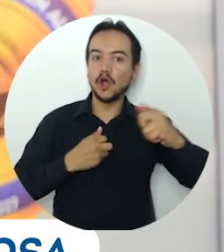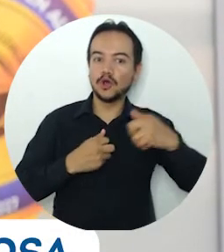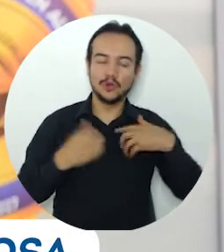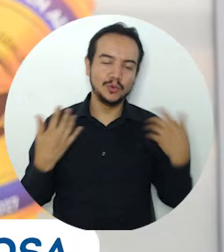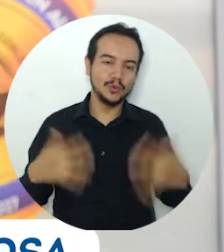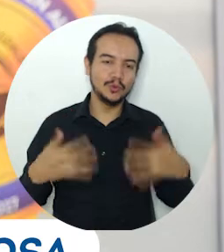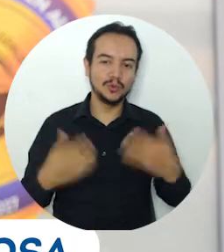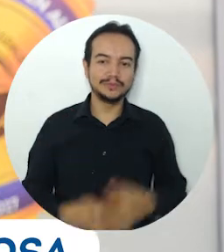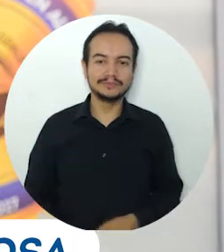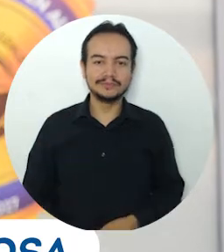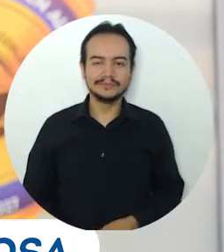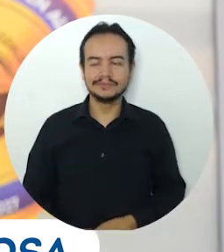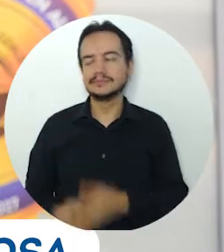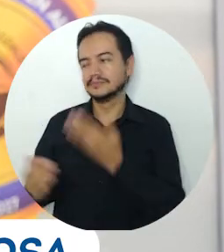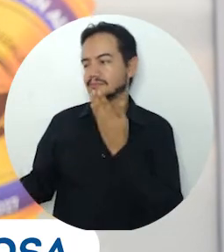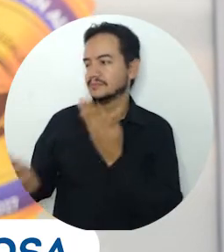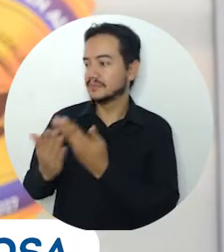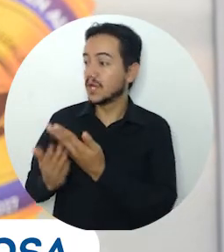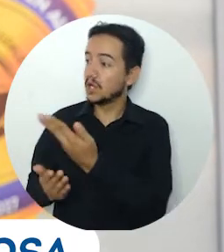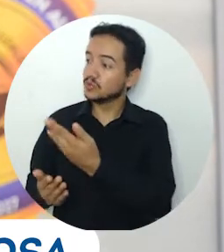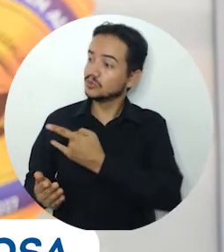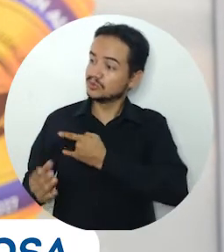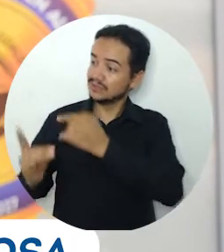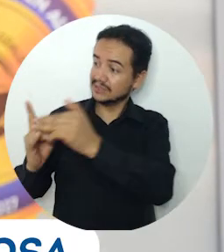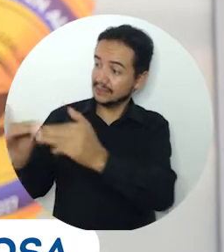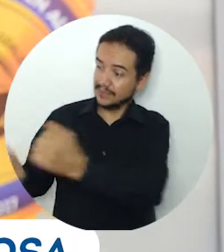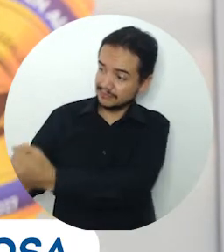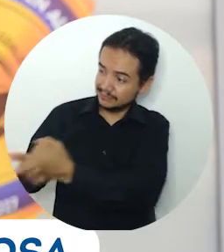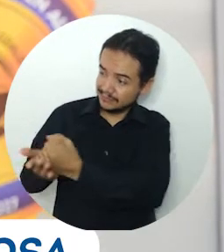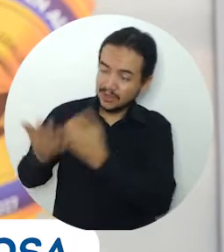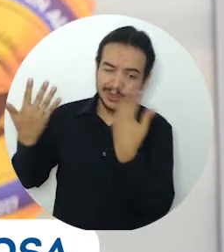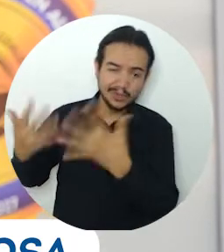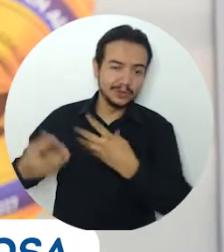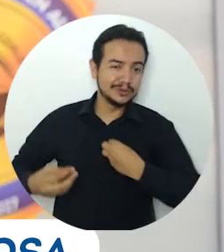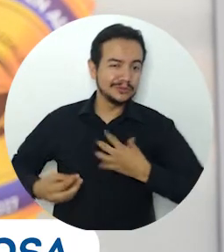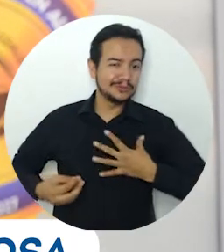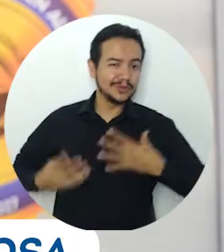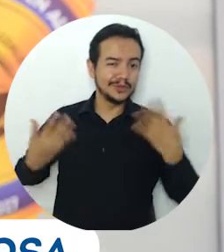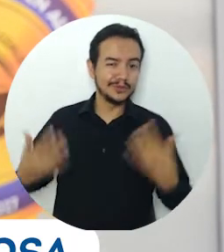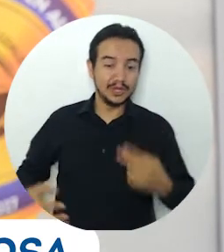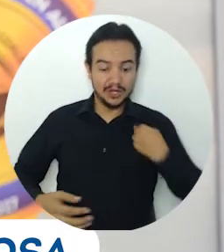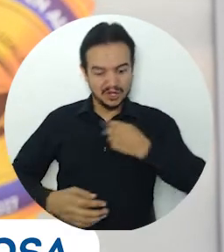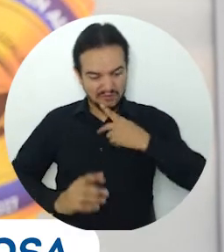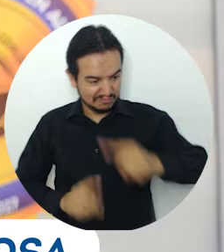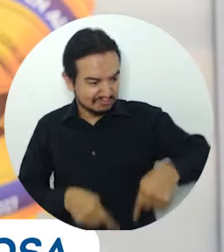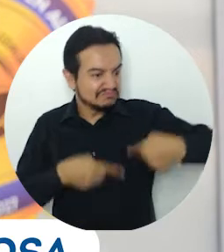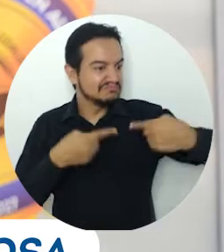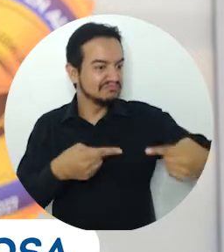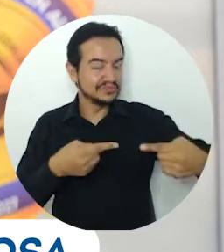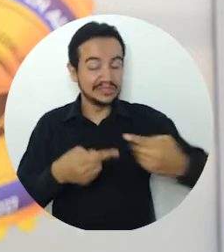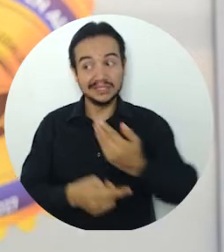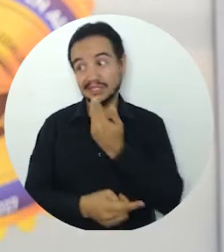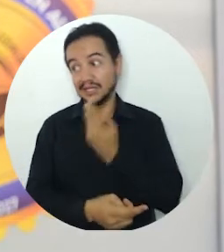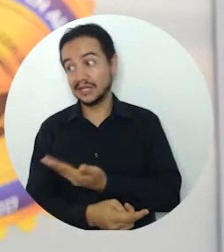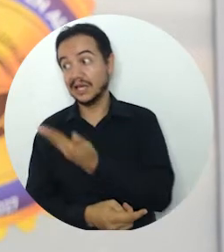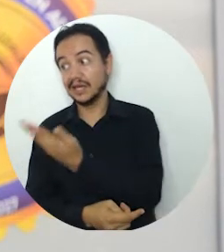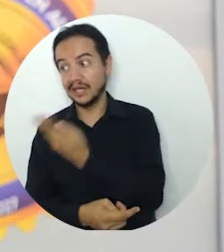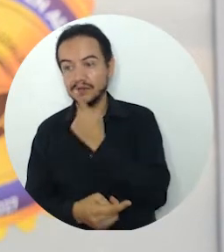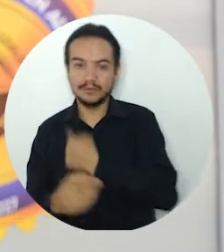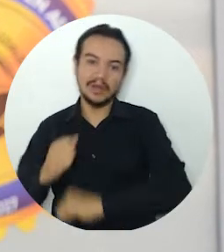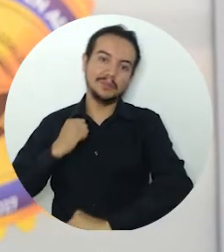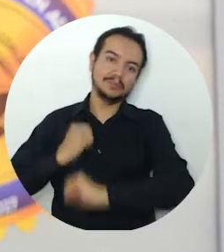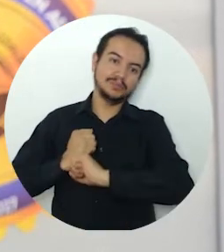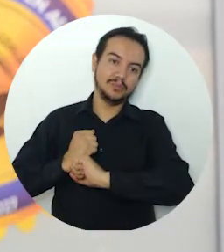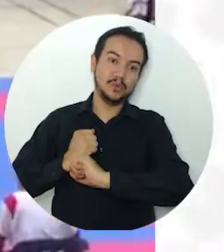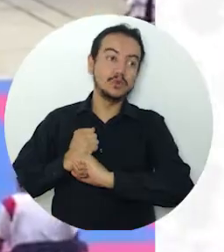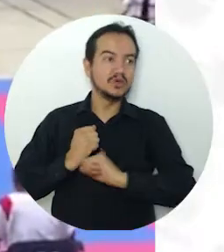Gracias a la Universidad del Magdalena por brindarnos esta oportunidad de desempeñarnos en nuestras competencias. Gracias a ellos se pudo lograr también este gran